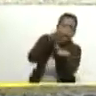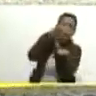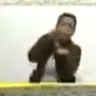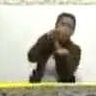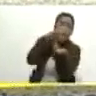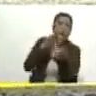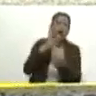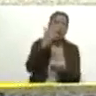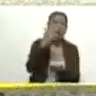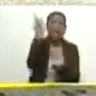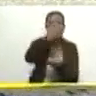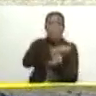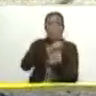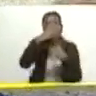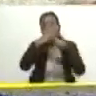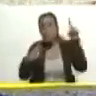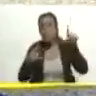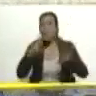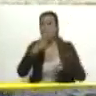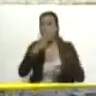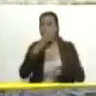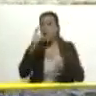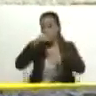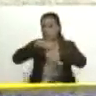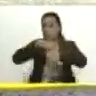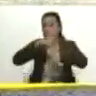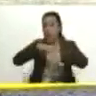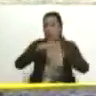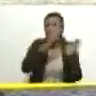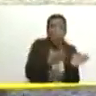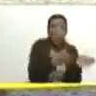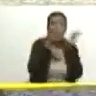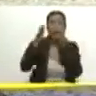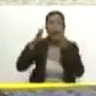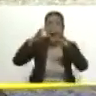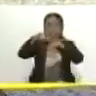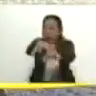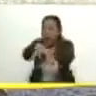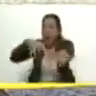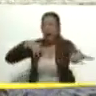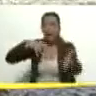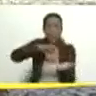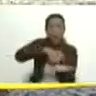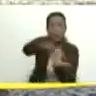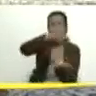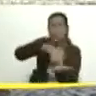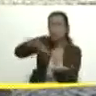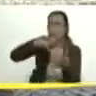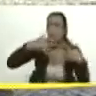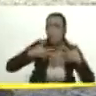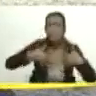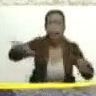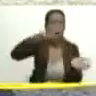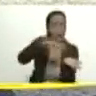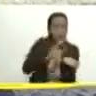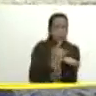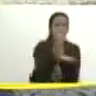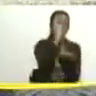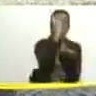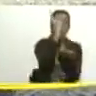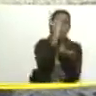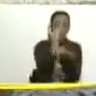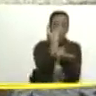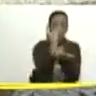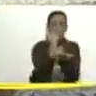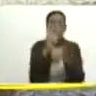menos tres meses y medio, y va hacia la siembra, hacia el campo, pues hacia la unidad de producción. Se siembra con la plantica ya, la